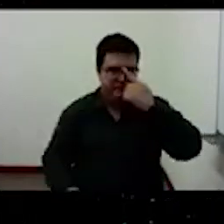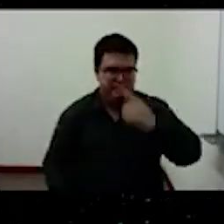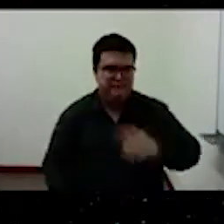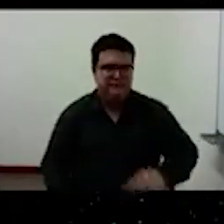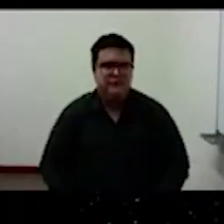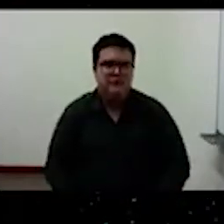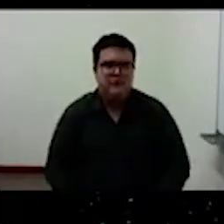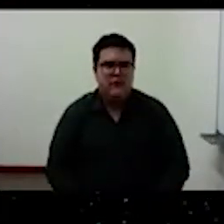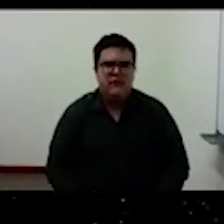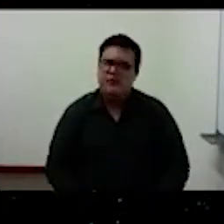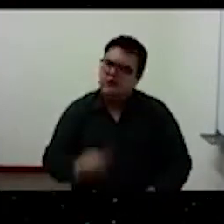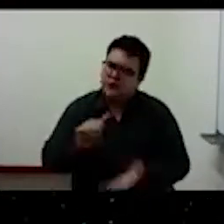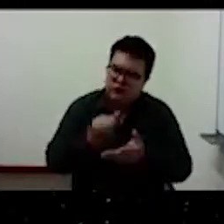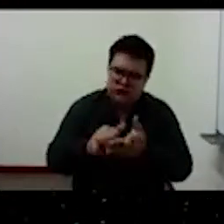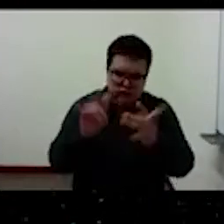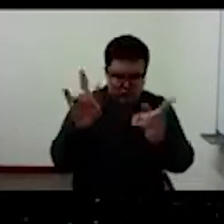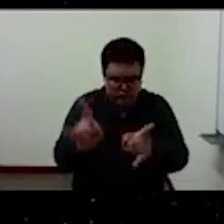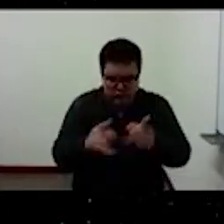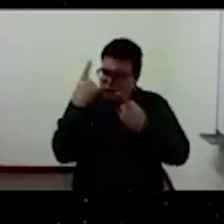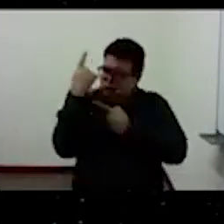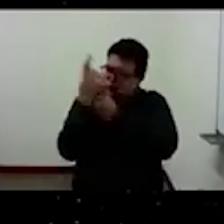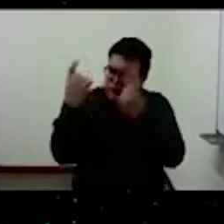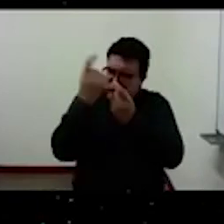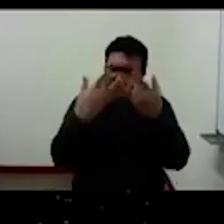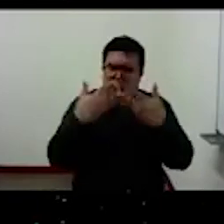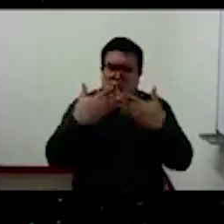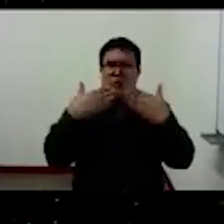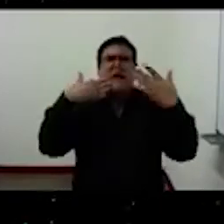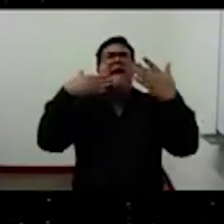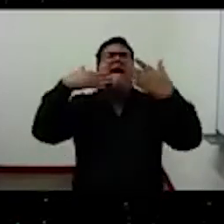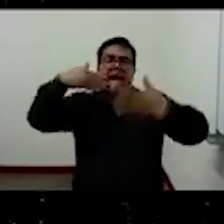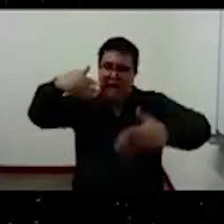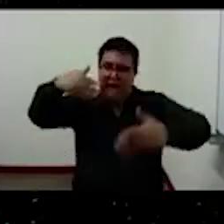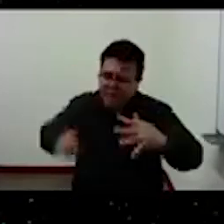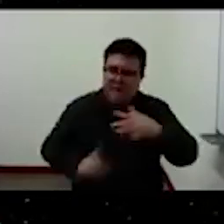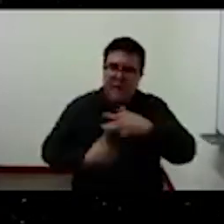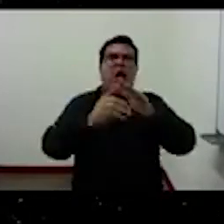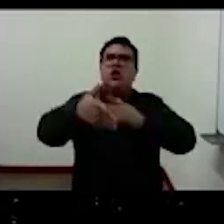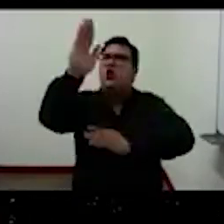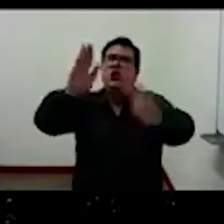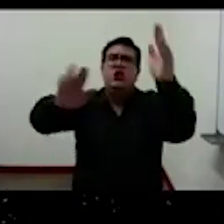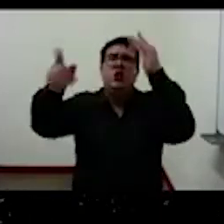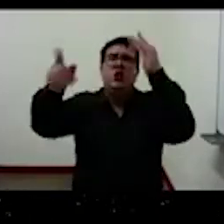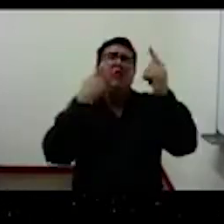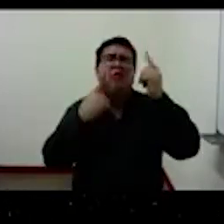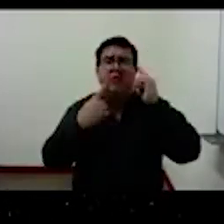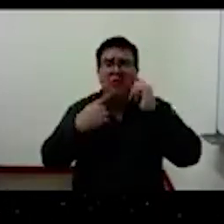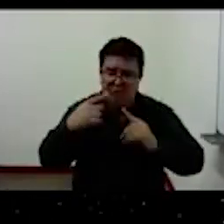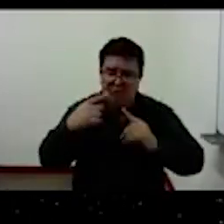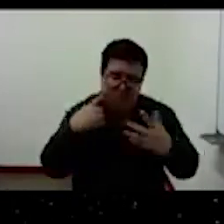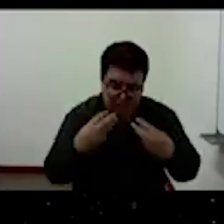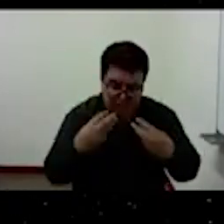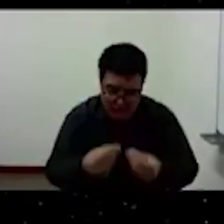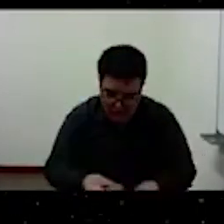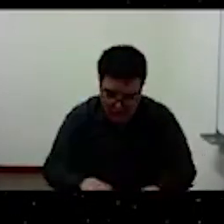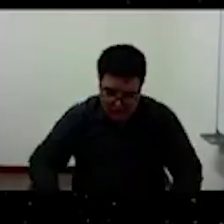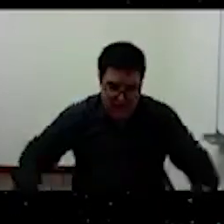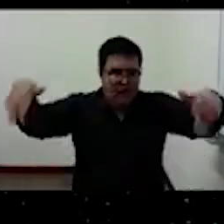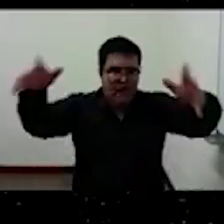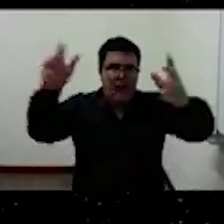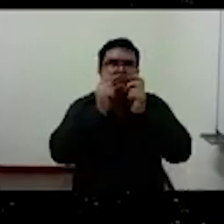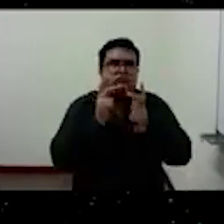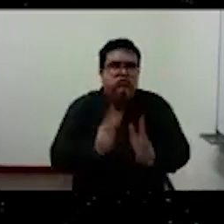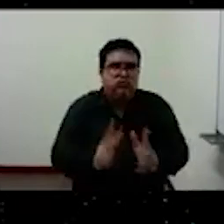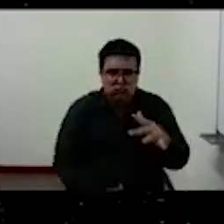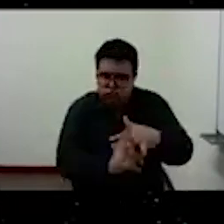De la sonrisa de este Dioniso nacieron los dioses, de sus lágrimas los hombres. En esta existencia